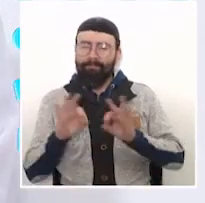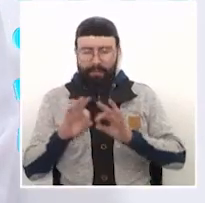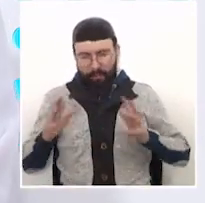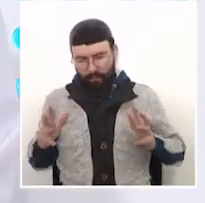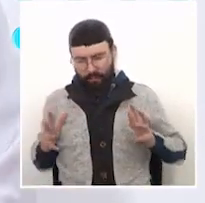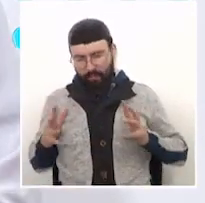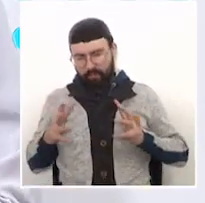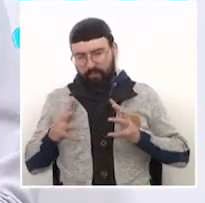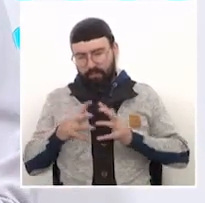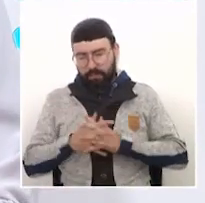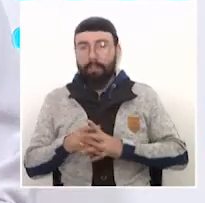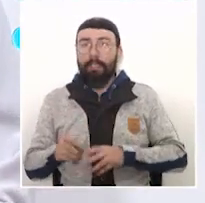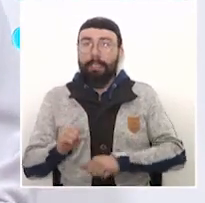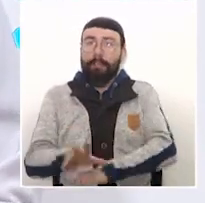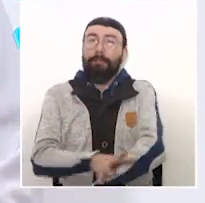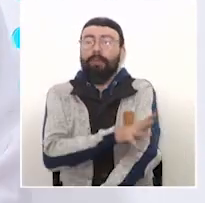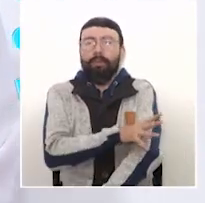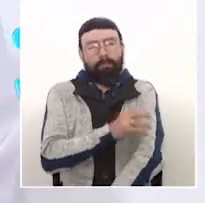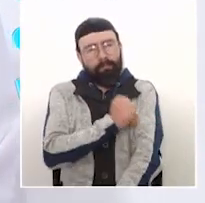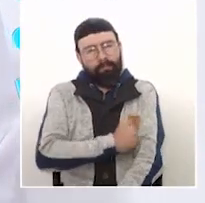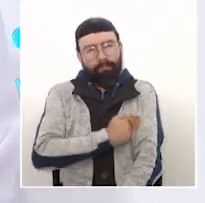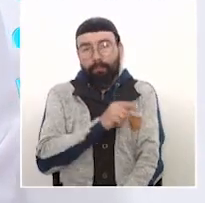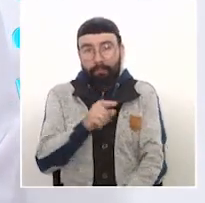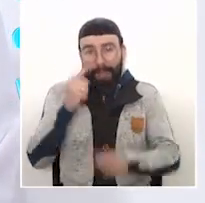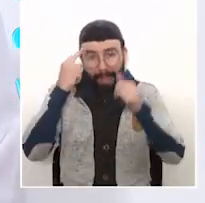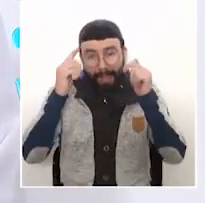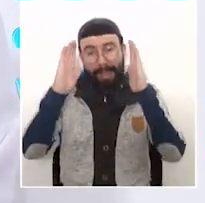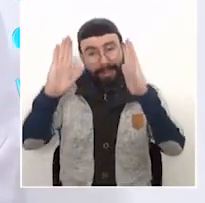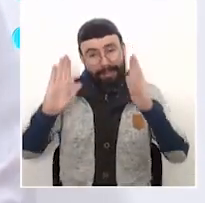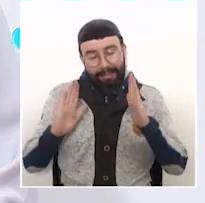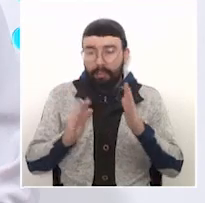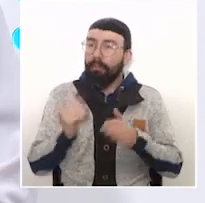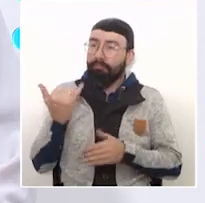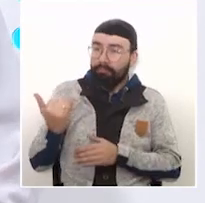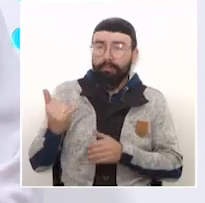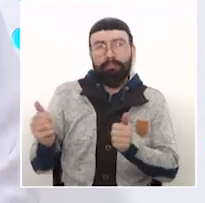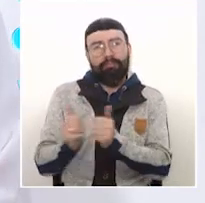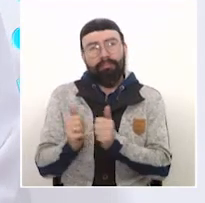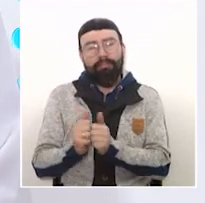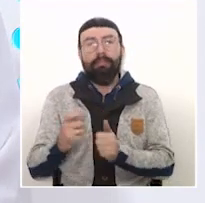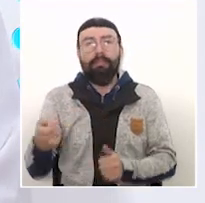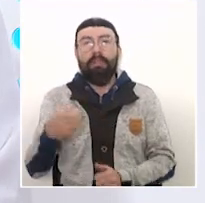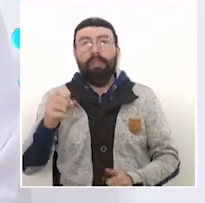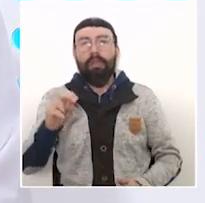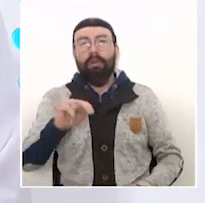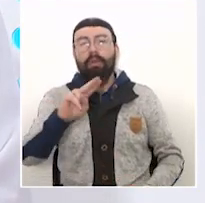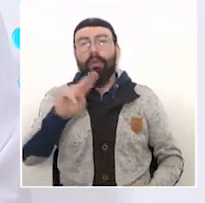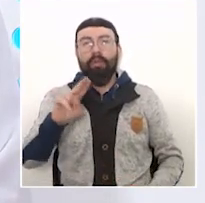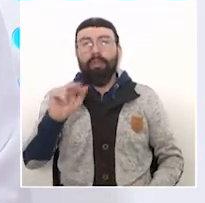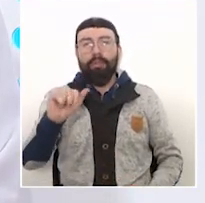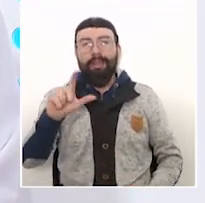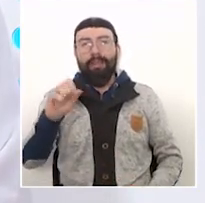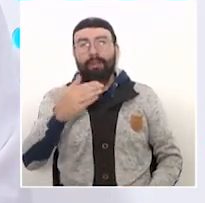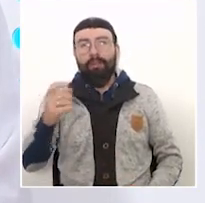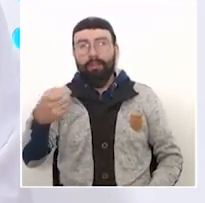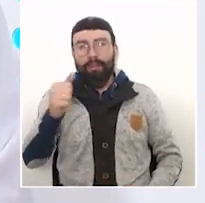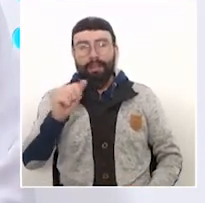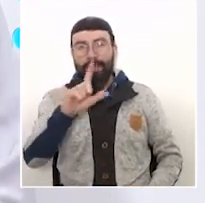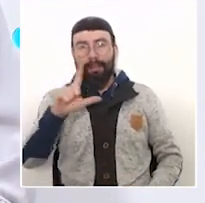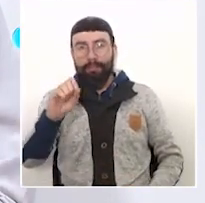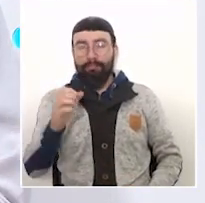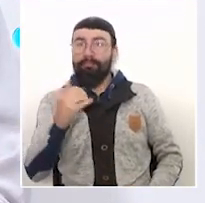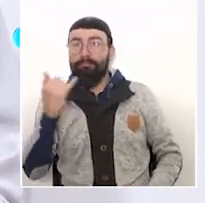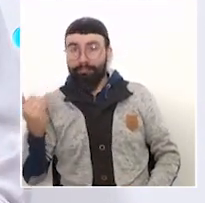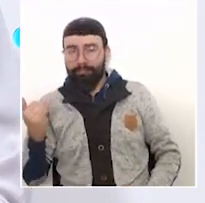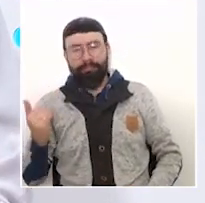esa parte emocional. Estén muy atentos porque continuamos con Gonzalo Gallo, un gran guía espiritual que nos acompaña hoy en Conexión Vital,